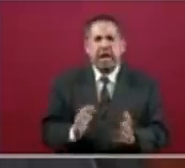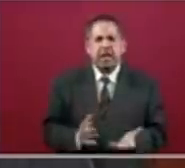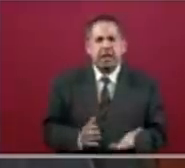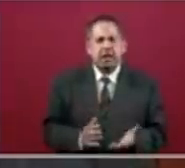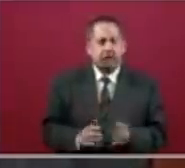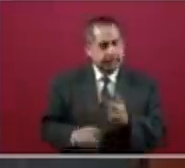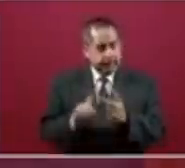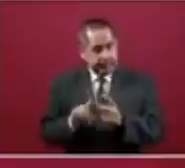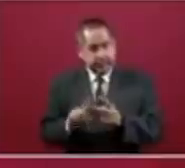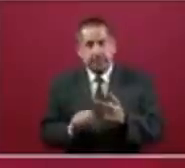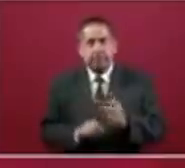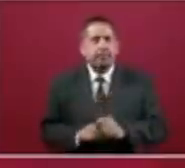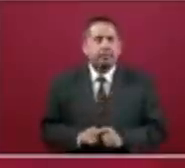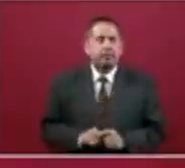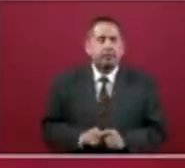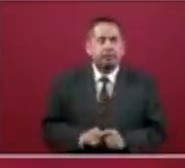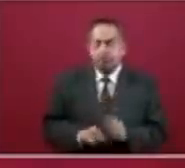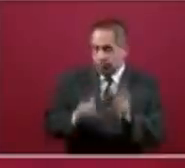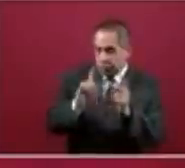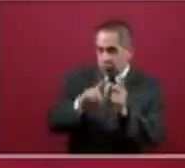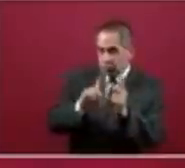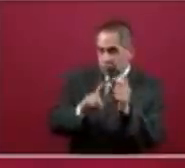Y dos,